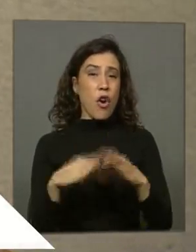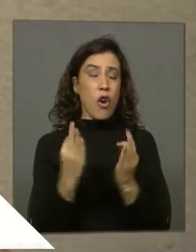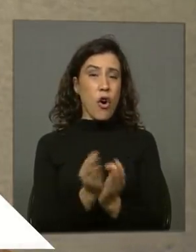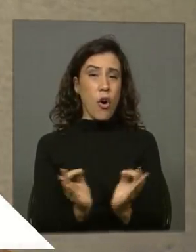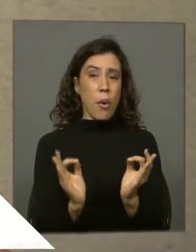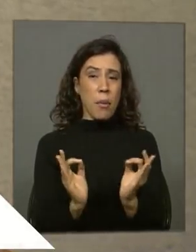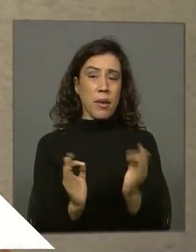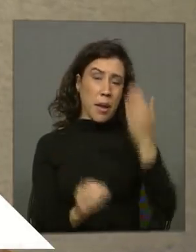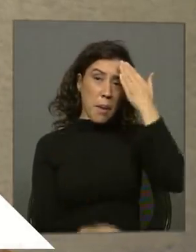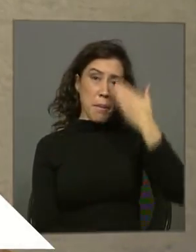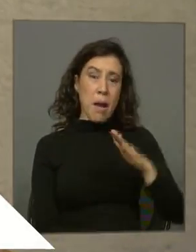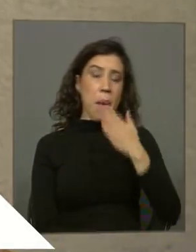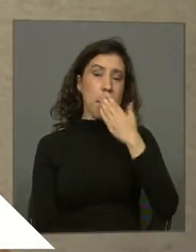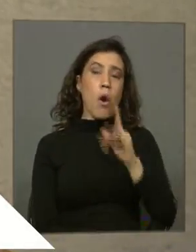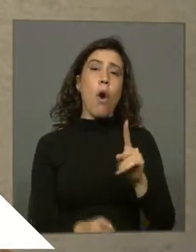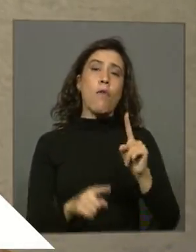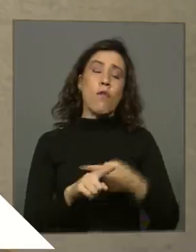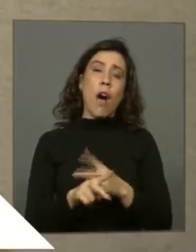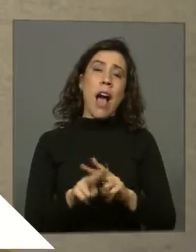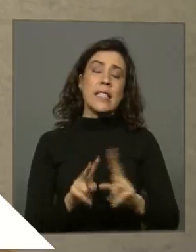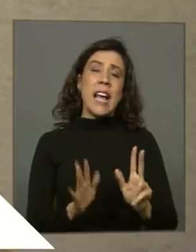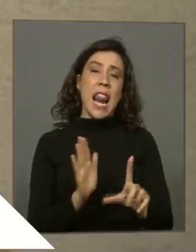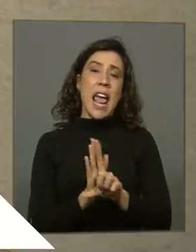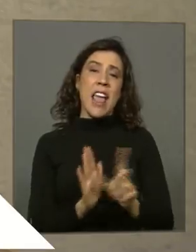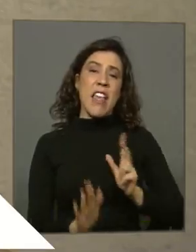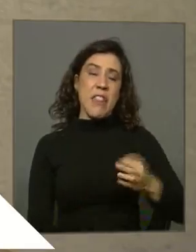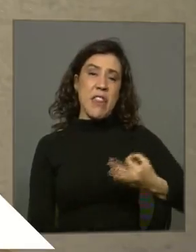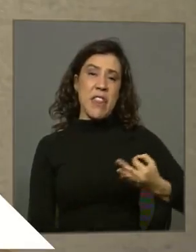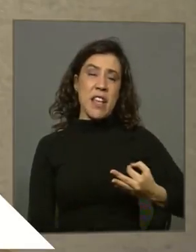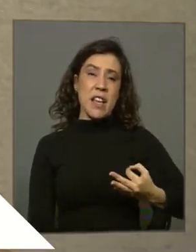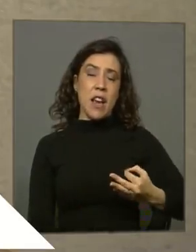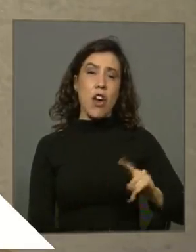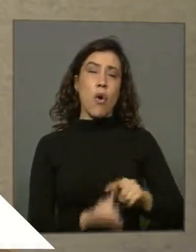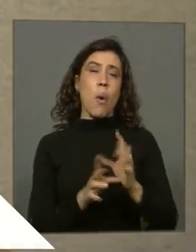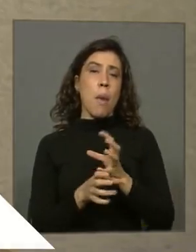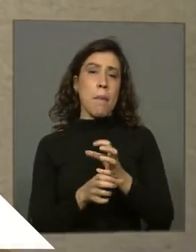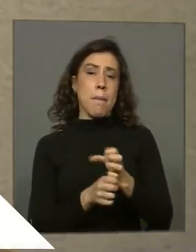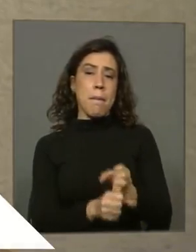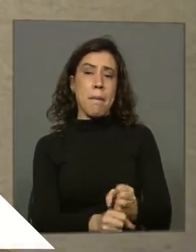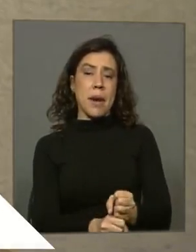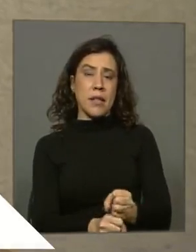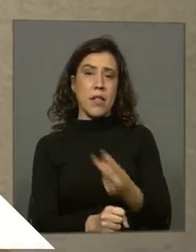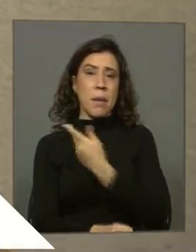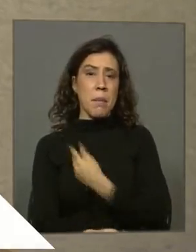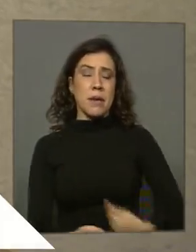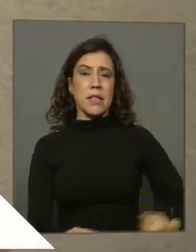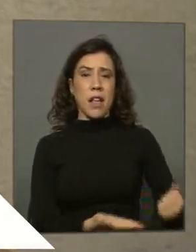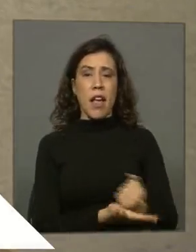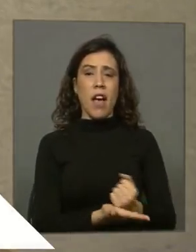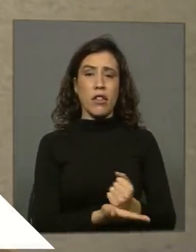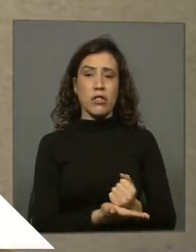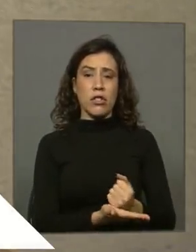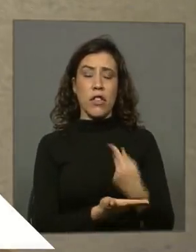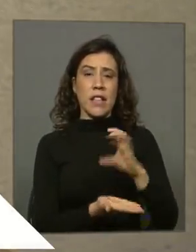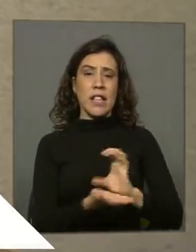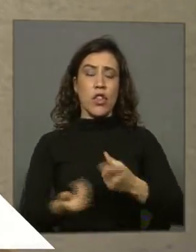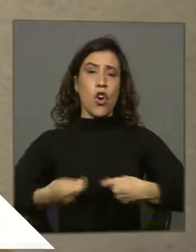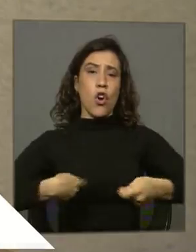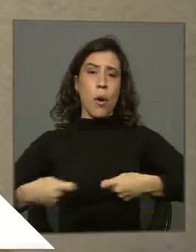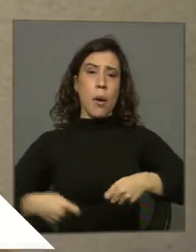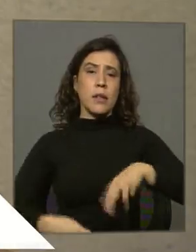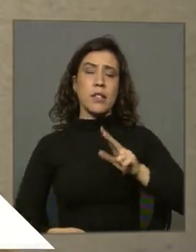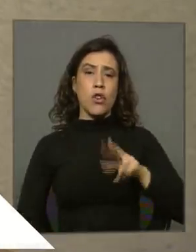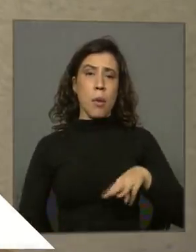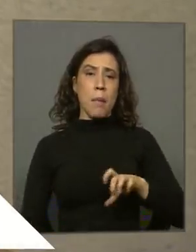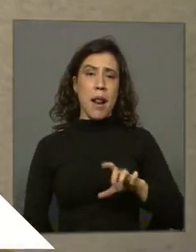una legislación mala lo mejor es volver a hacer una ley digna y una ley que no esté sujeta a las presiones del presidente de la asociación de centros comerciales Manuel